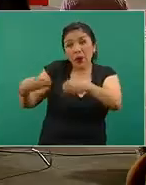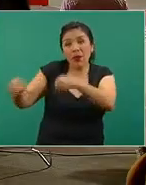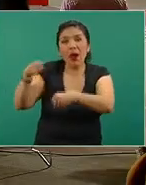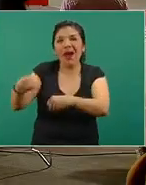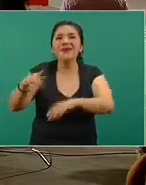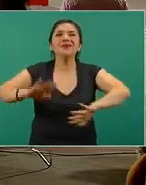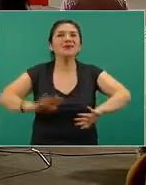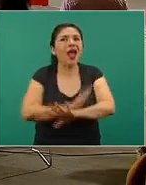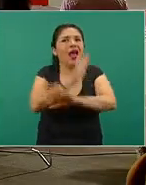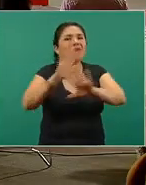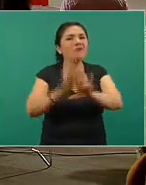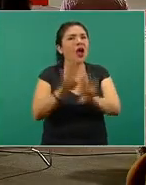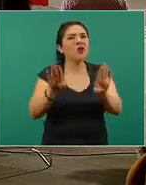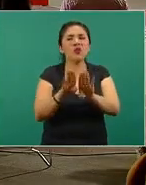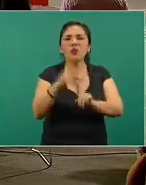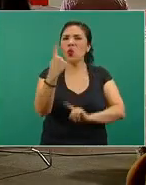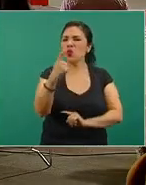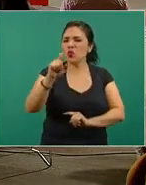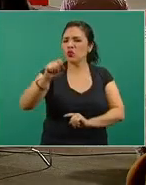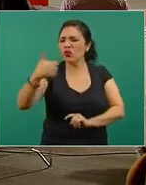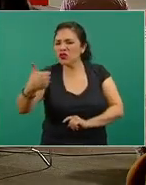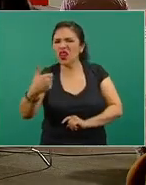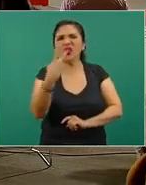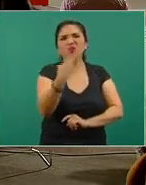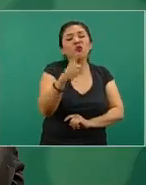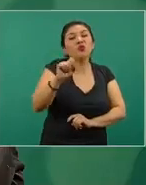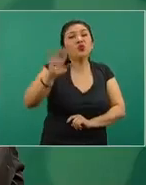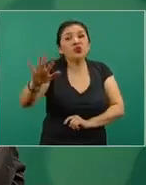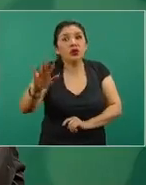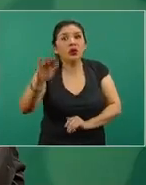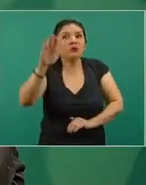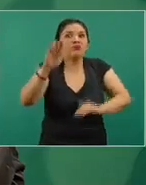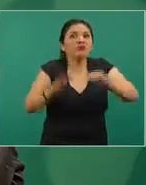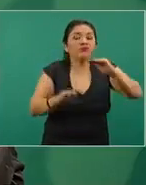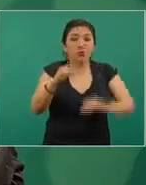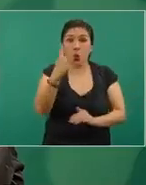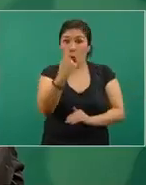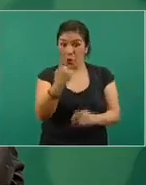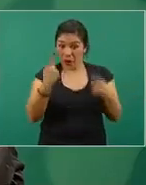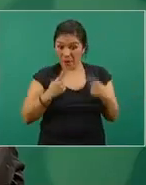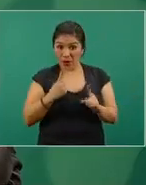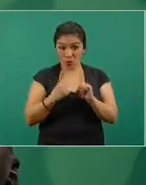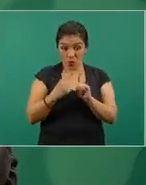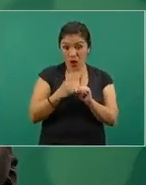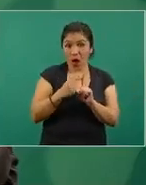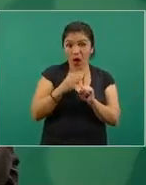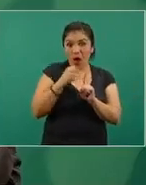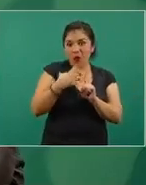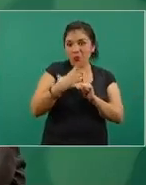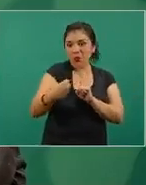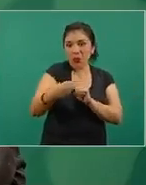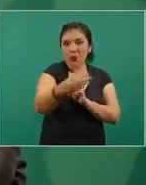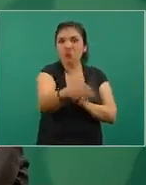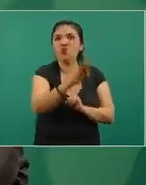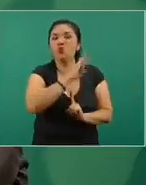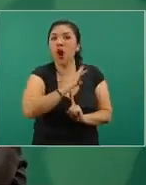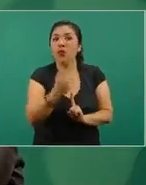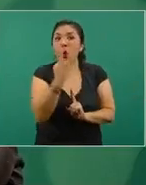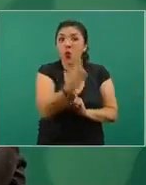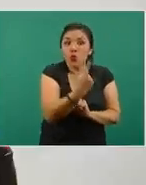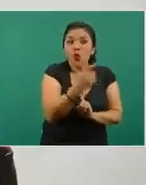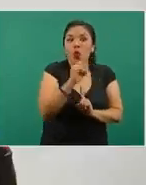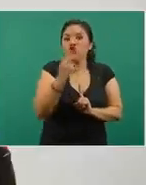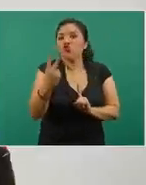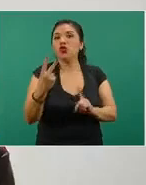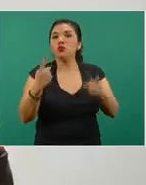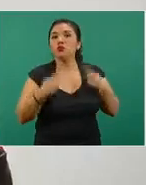variaba entre casi 1.6 y 2.5, es decir, que una persona infectada puede contagiar a 1 o hasta